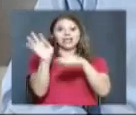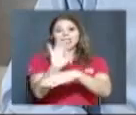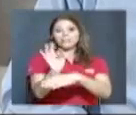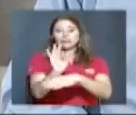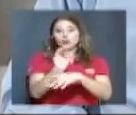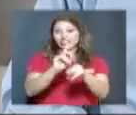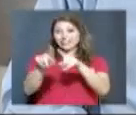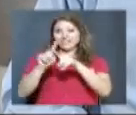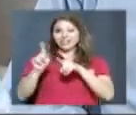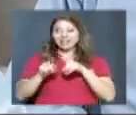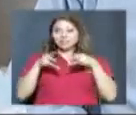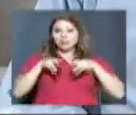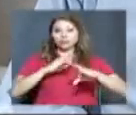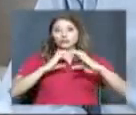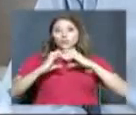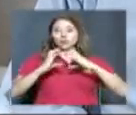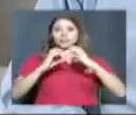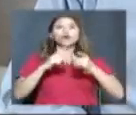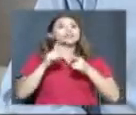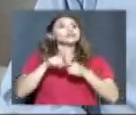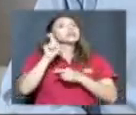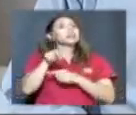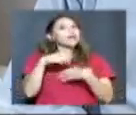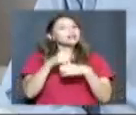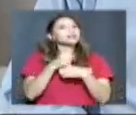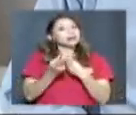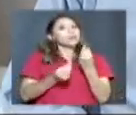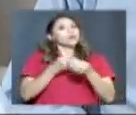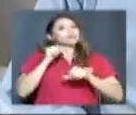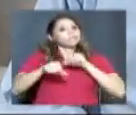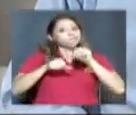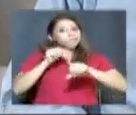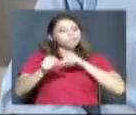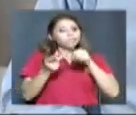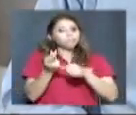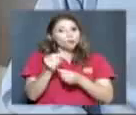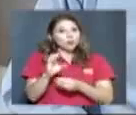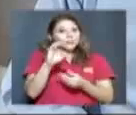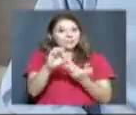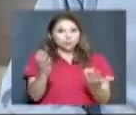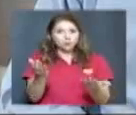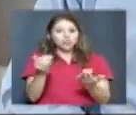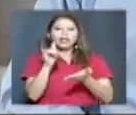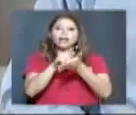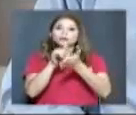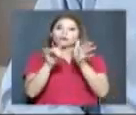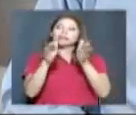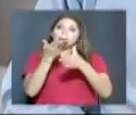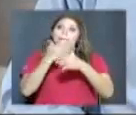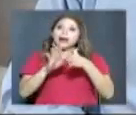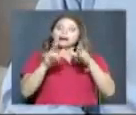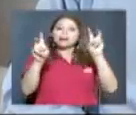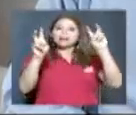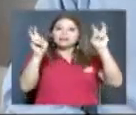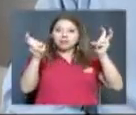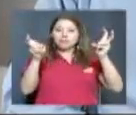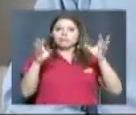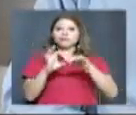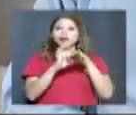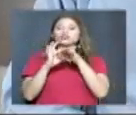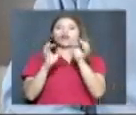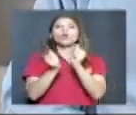existen. Entonces, hay que hacer una inversión. Entonces, eso es parte de la discusión de este tema relacionado con la ley, la discusión